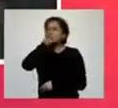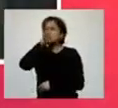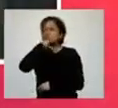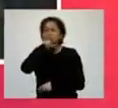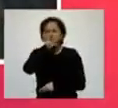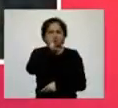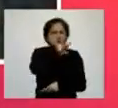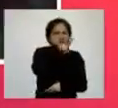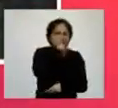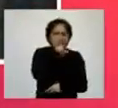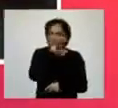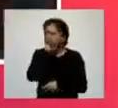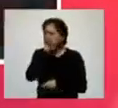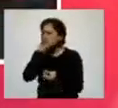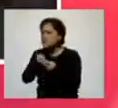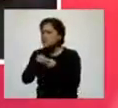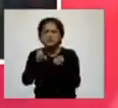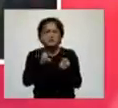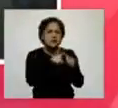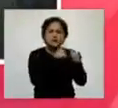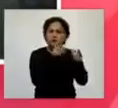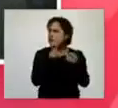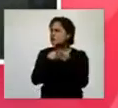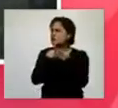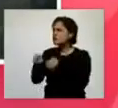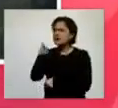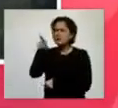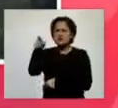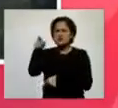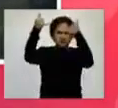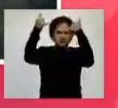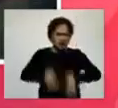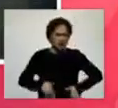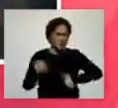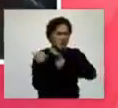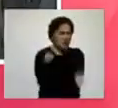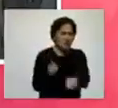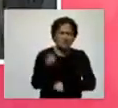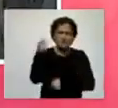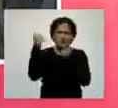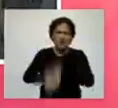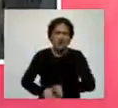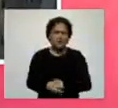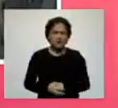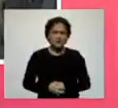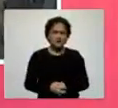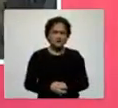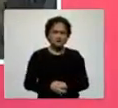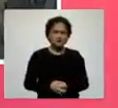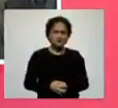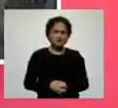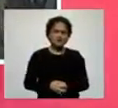Nos... Oye, ¿dónde te metiste? ¡Eres una tramposa! ¡Tramposa!